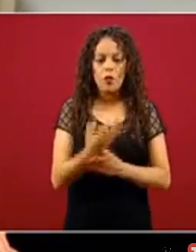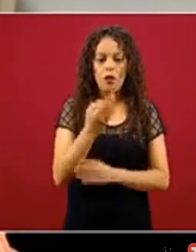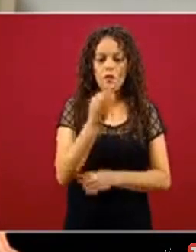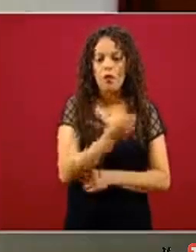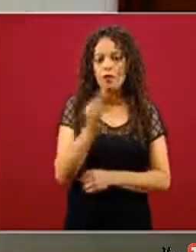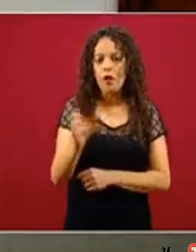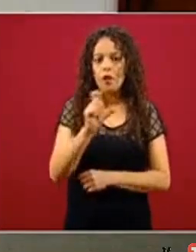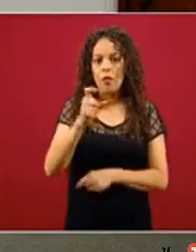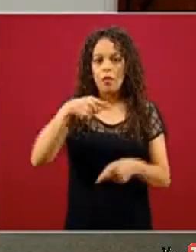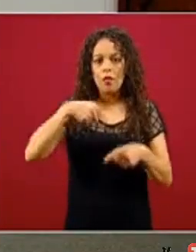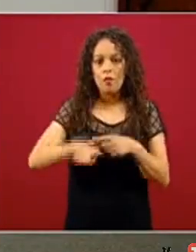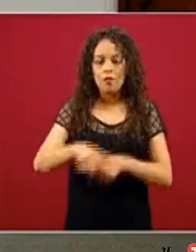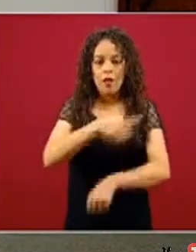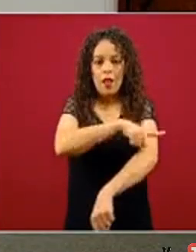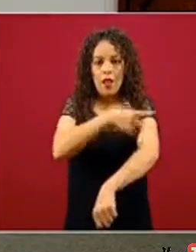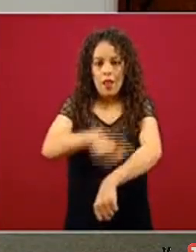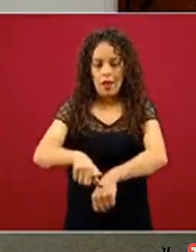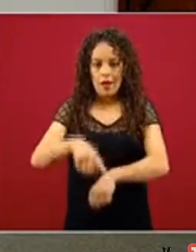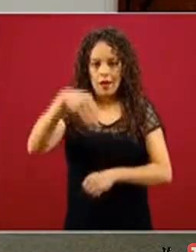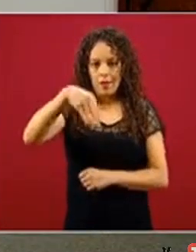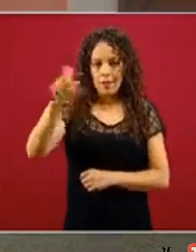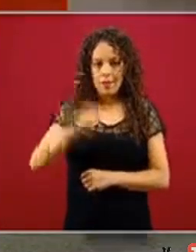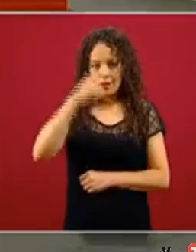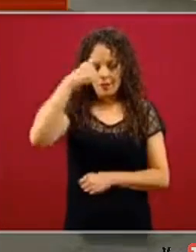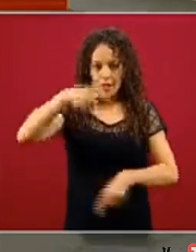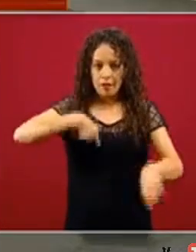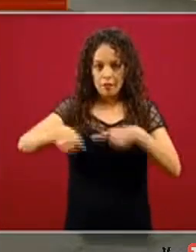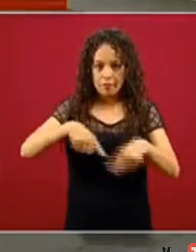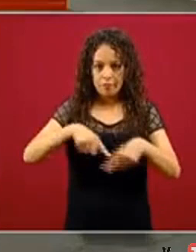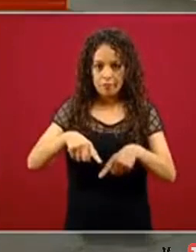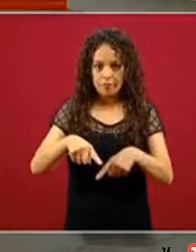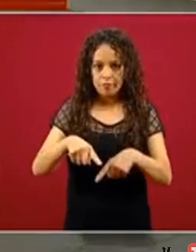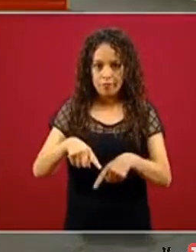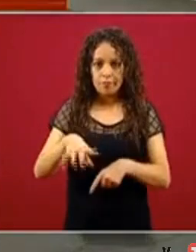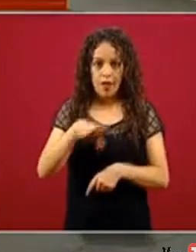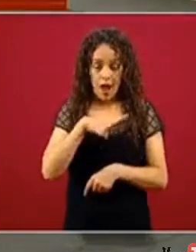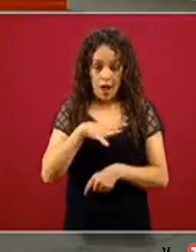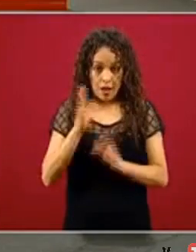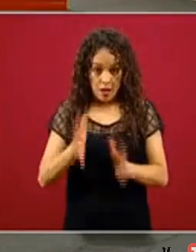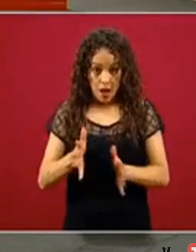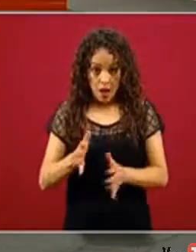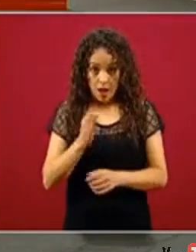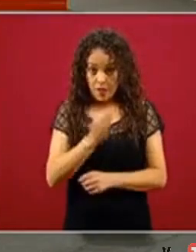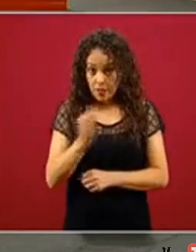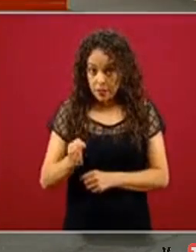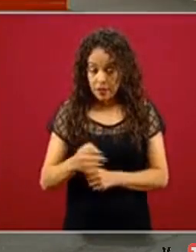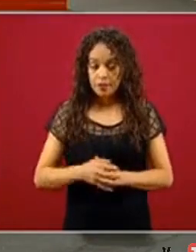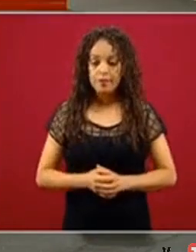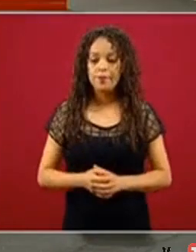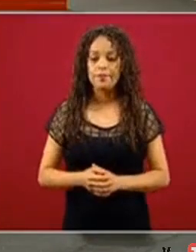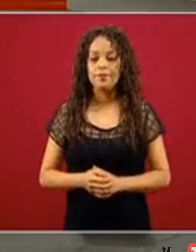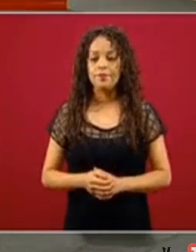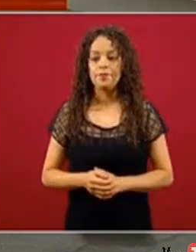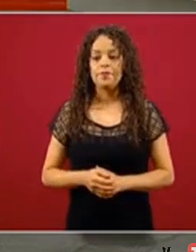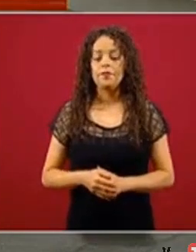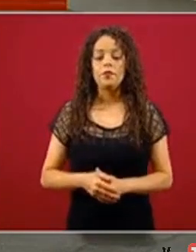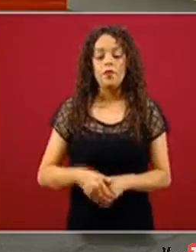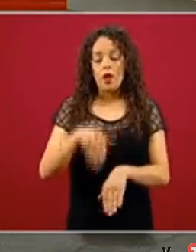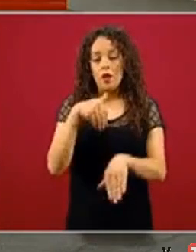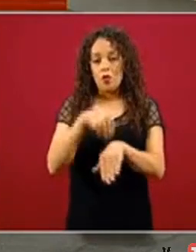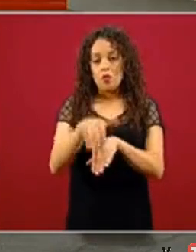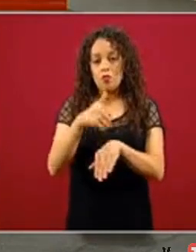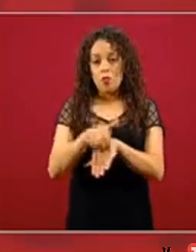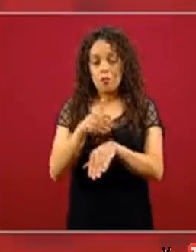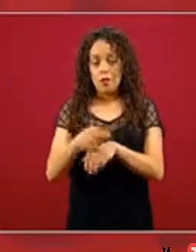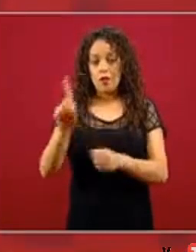MX se mantiene. Gracias. Gracias, Carlos. El número más pequeño del